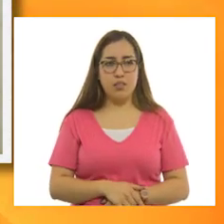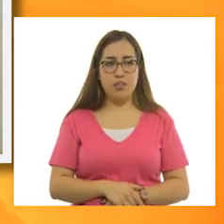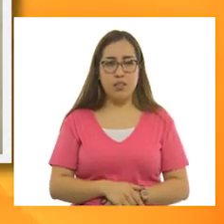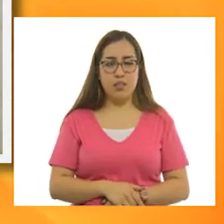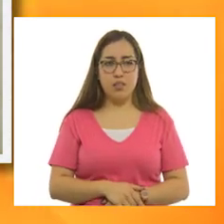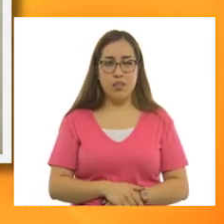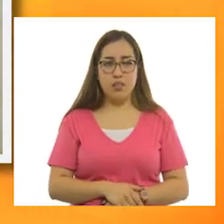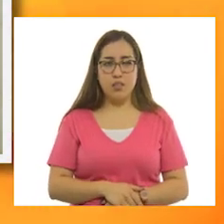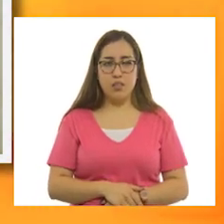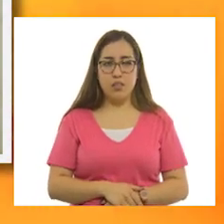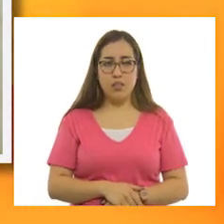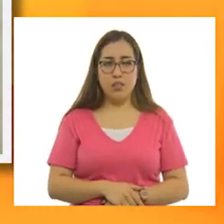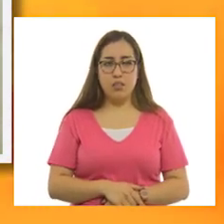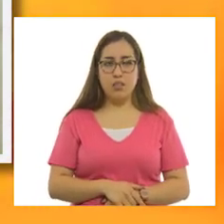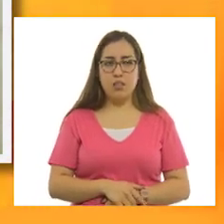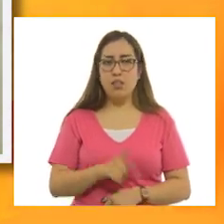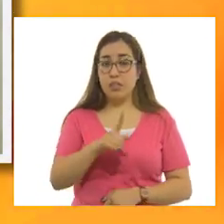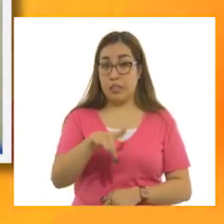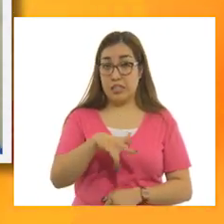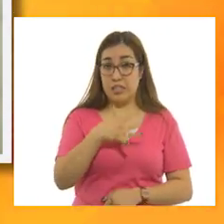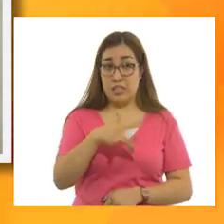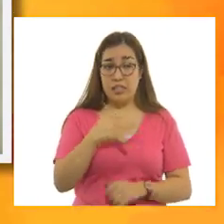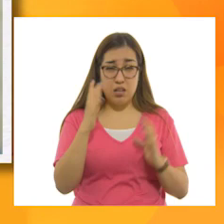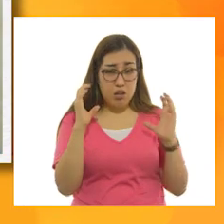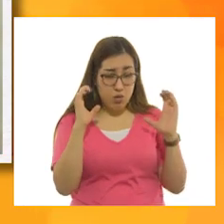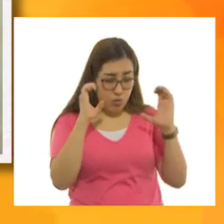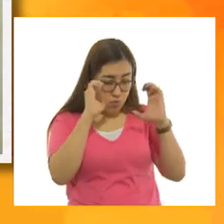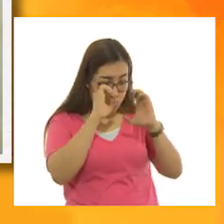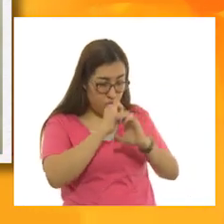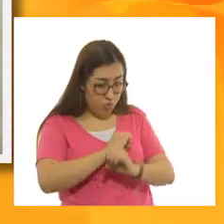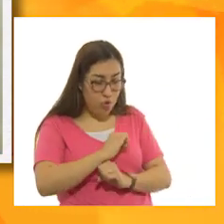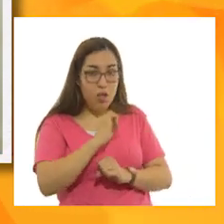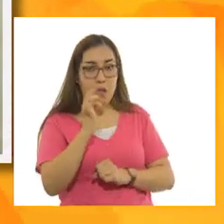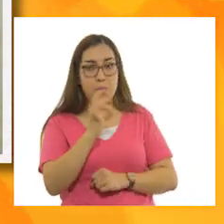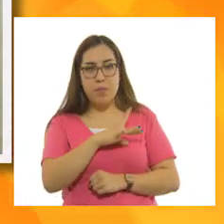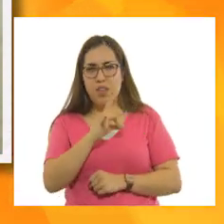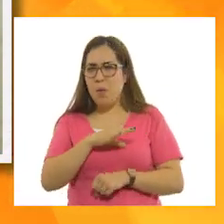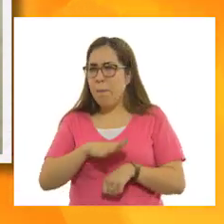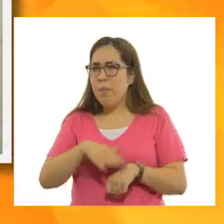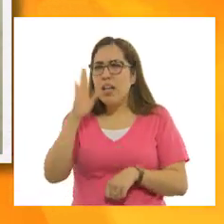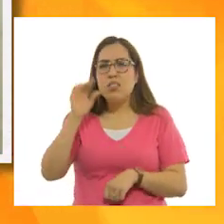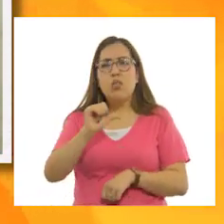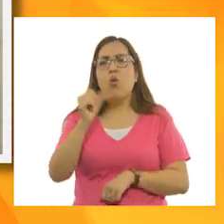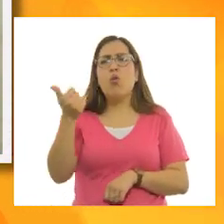en la oscuridad ya que le tiene más miedo hija